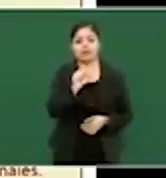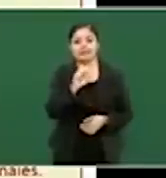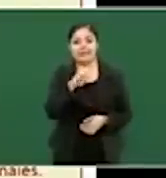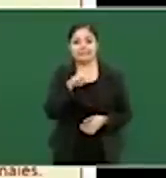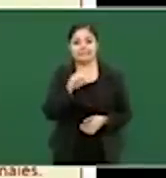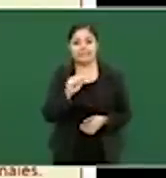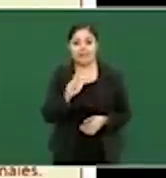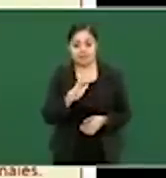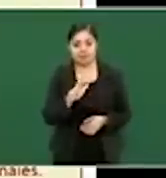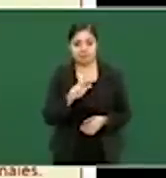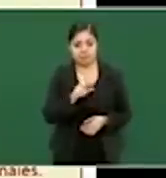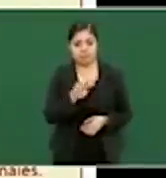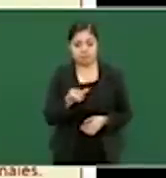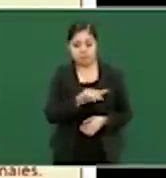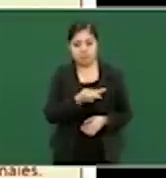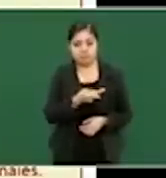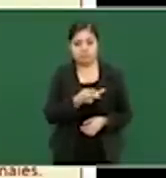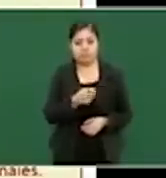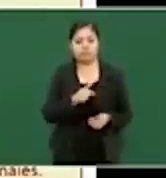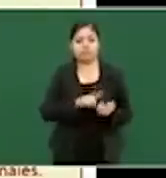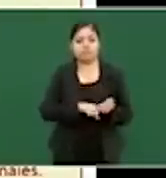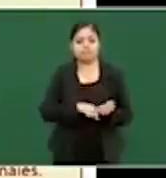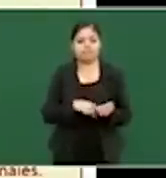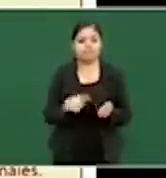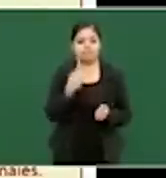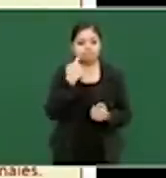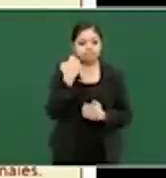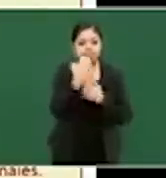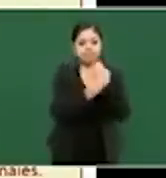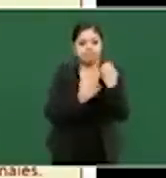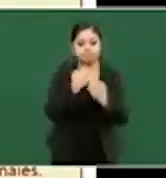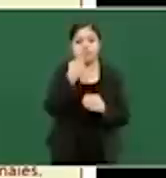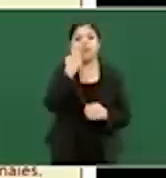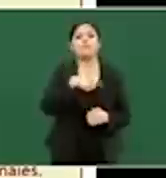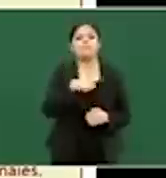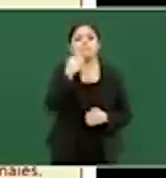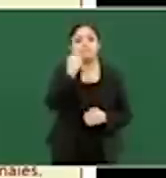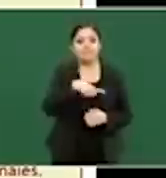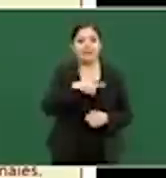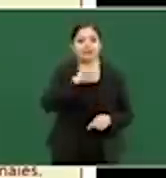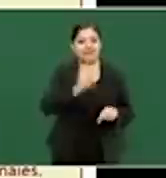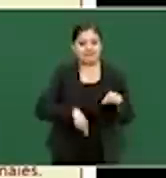área, y que fueron empleados para aplicar en la estrategia.